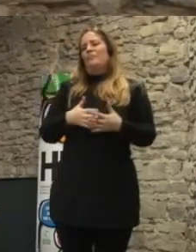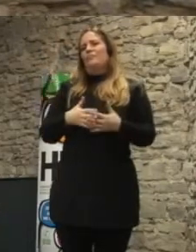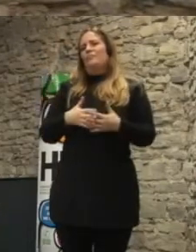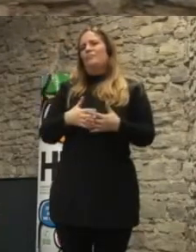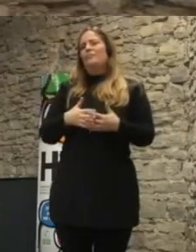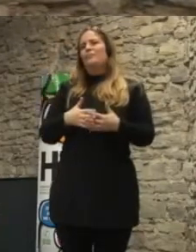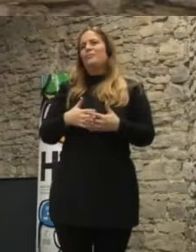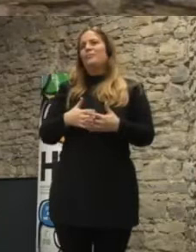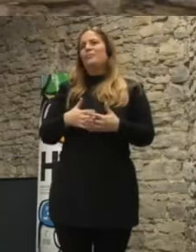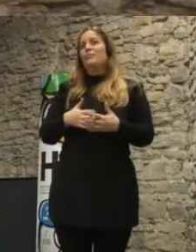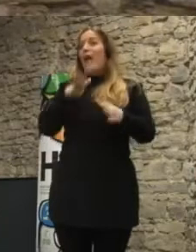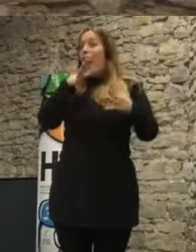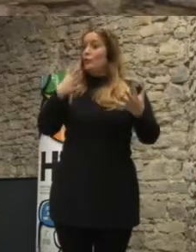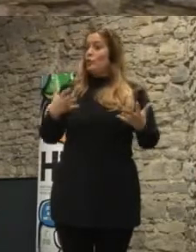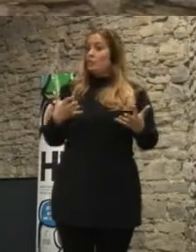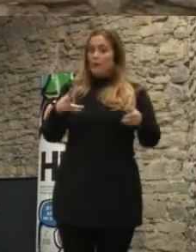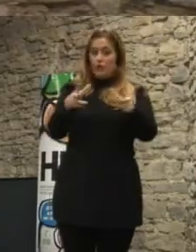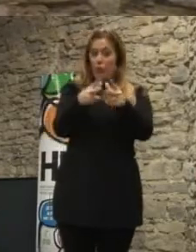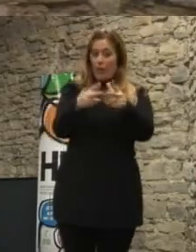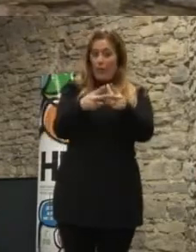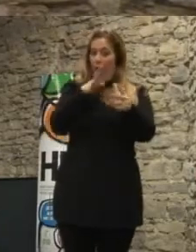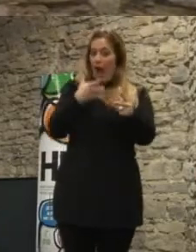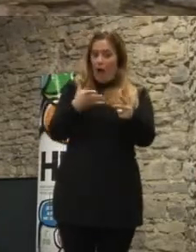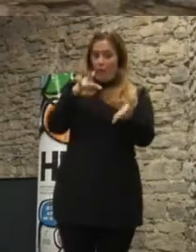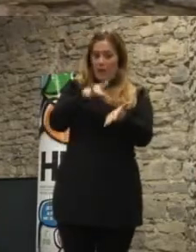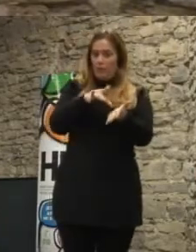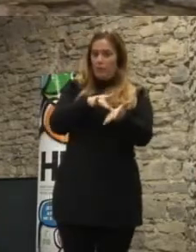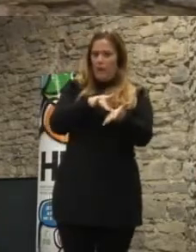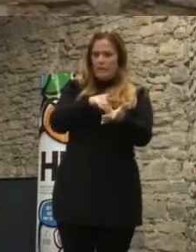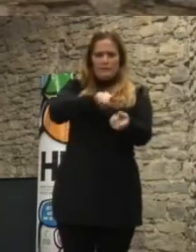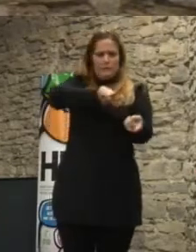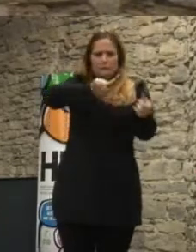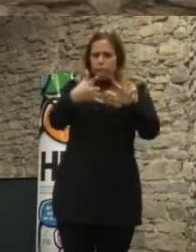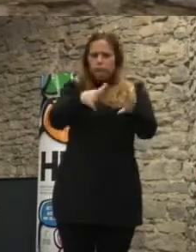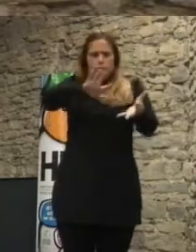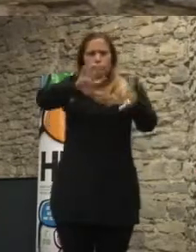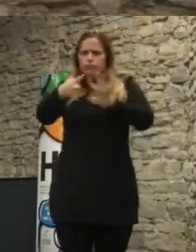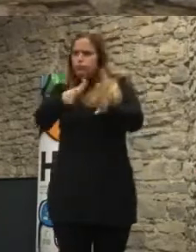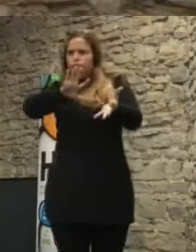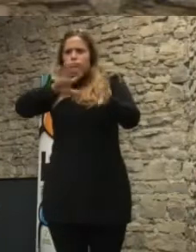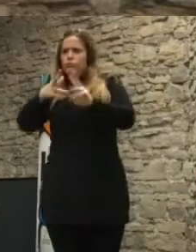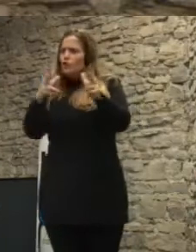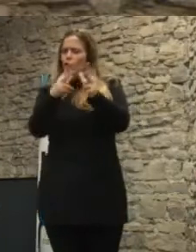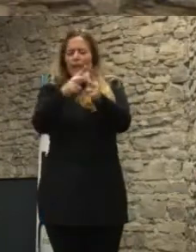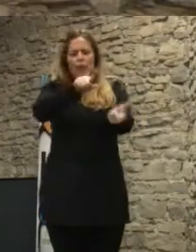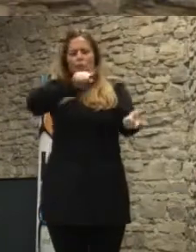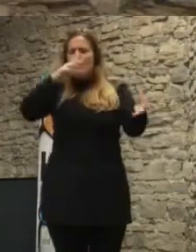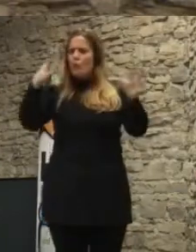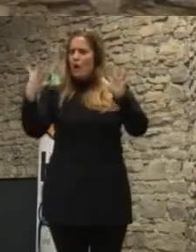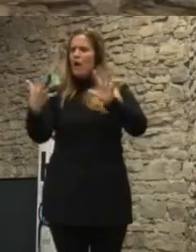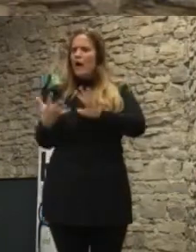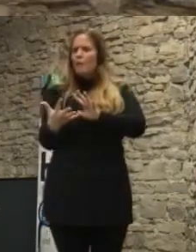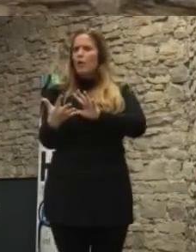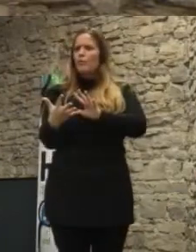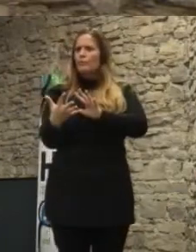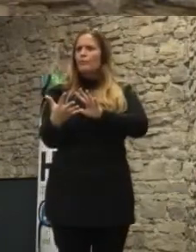estamos en una sociedad muy cambiante, hay un cambio social, no solamente,